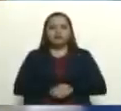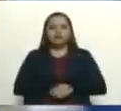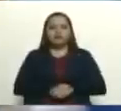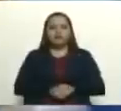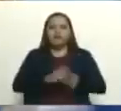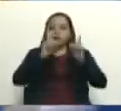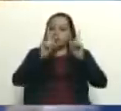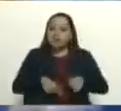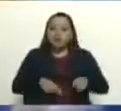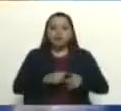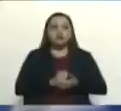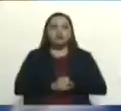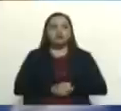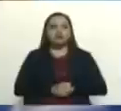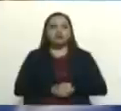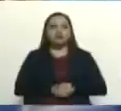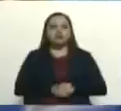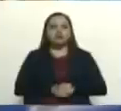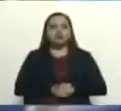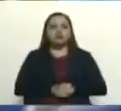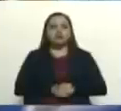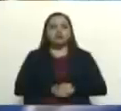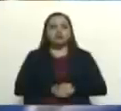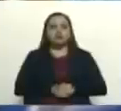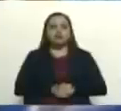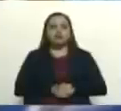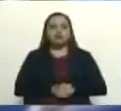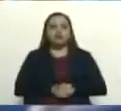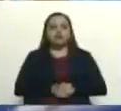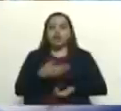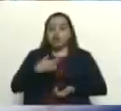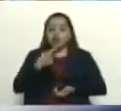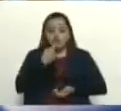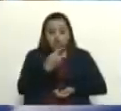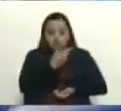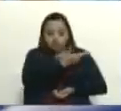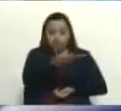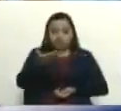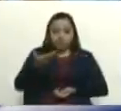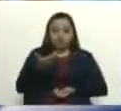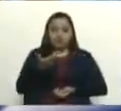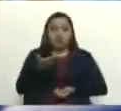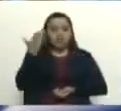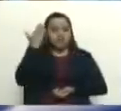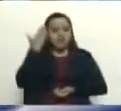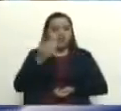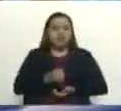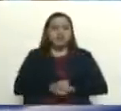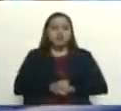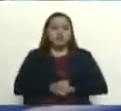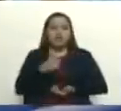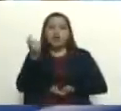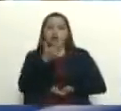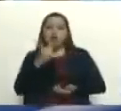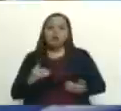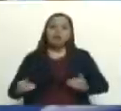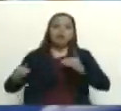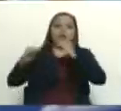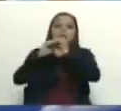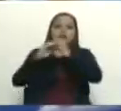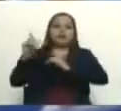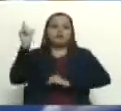También, y no ajena a lo que les estoy refiriendo, la lucha por la igualdad de género.